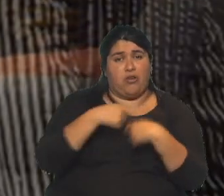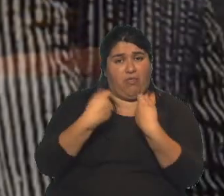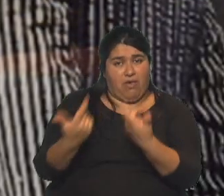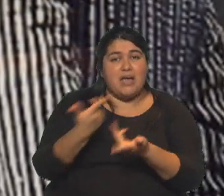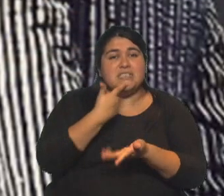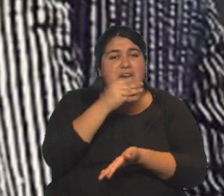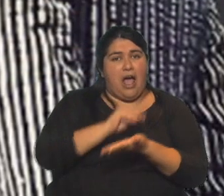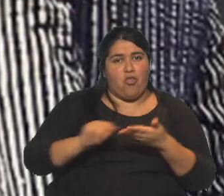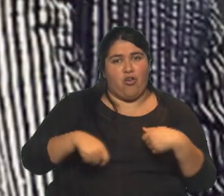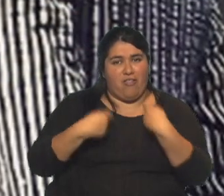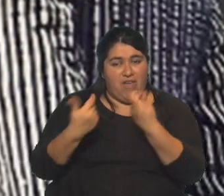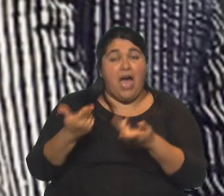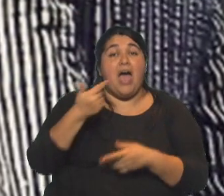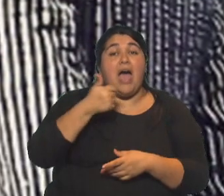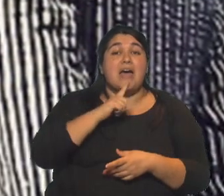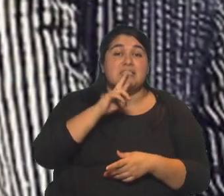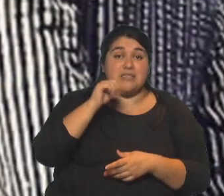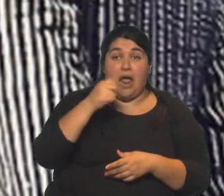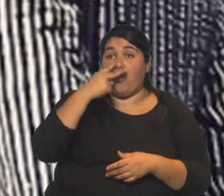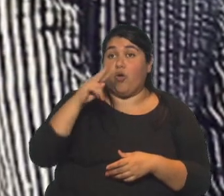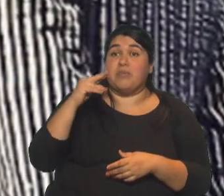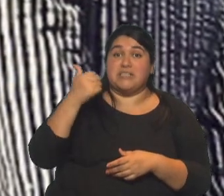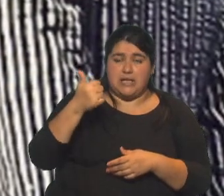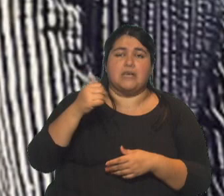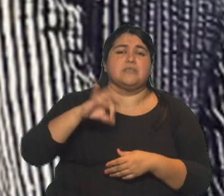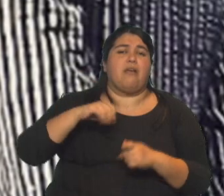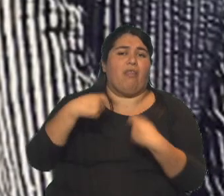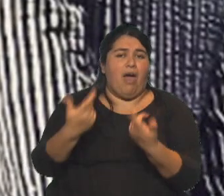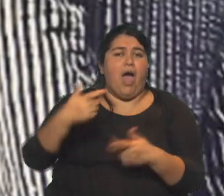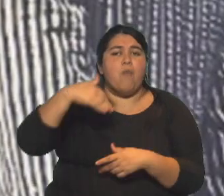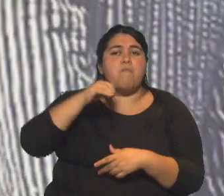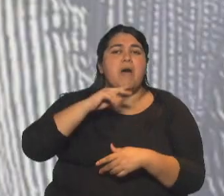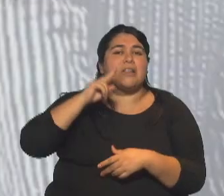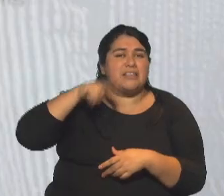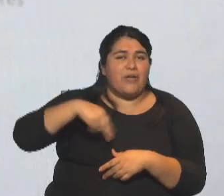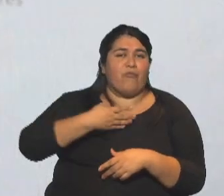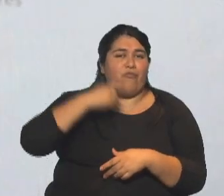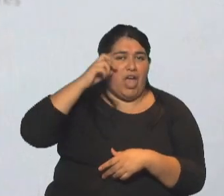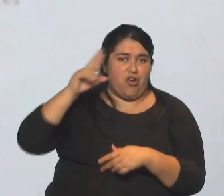y APTRA le entregó en el año 2006 un Martín Fierro a la trayectoria.